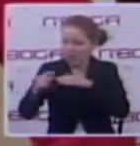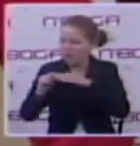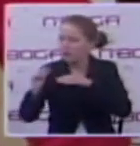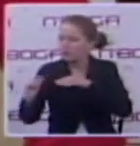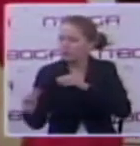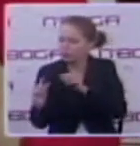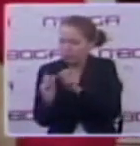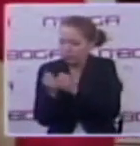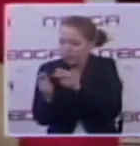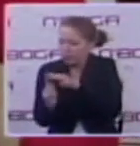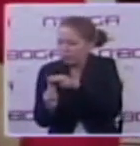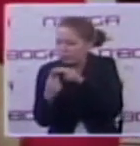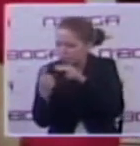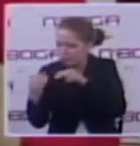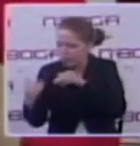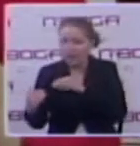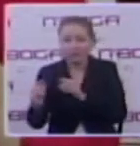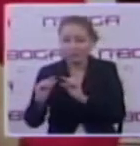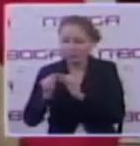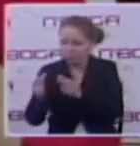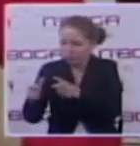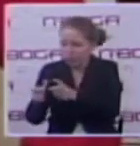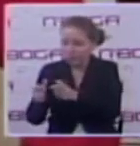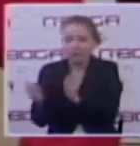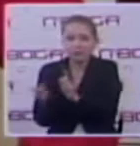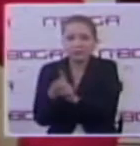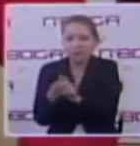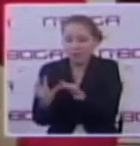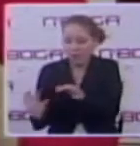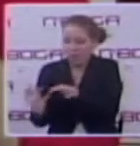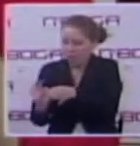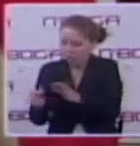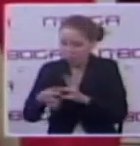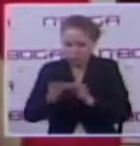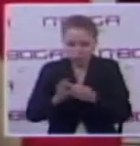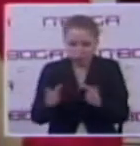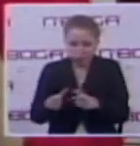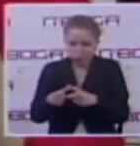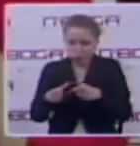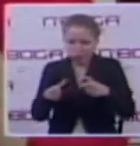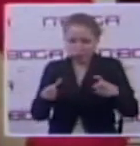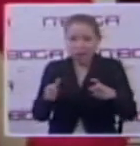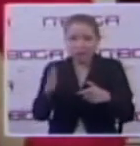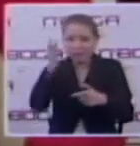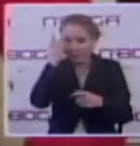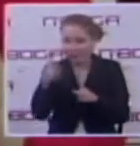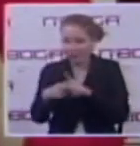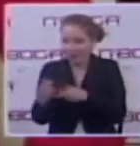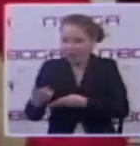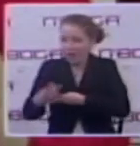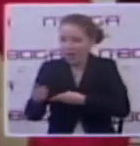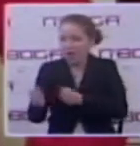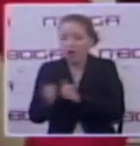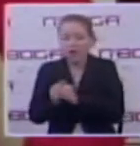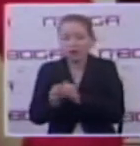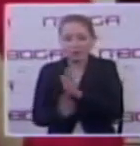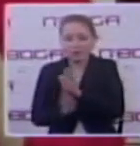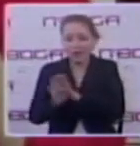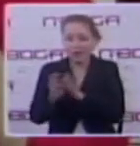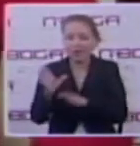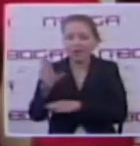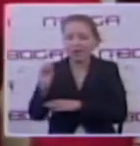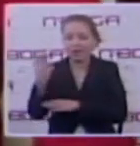pequeños emprendimientos. O sea, aquí la idea es hacer un encadenamiento productivo, porque los emprendimientos que han formado con Emprende Cacao